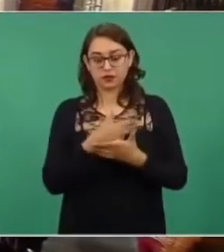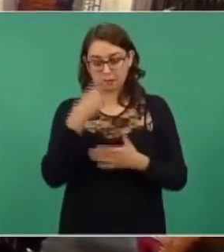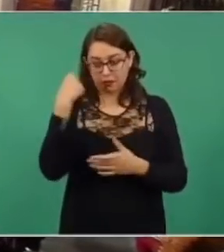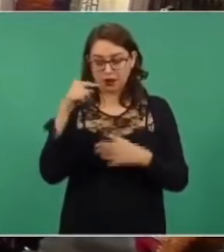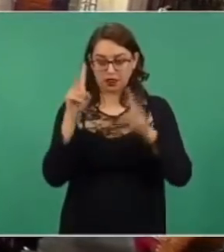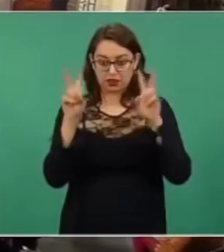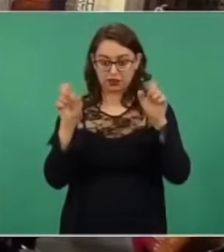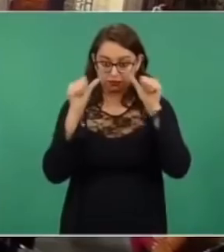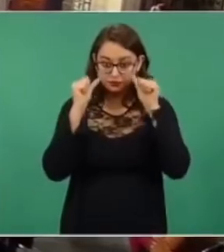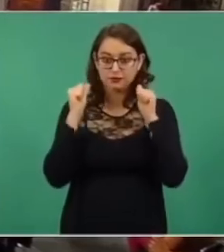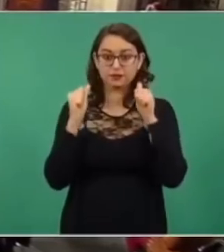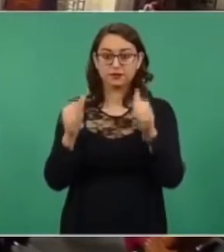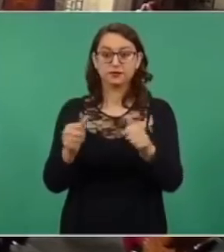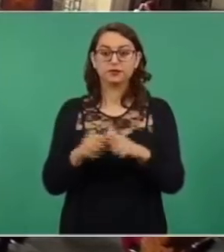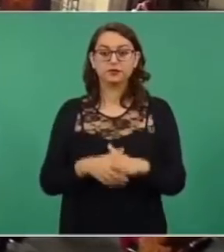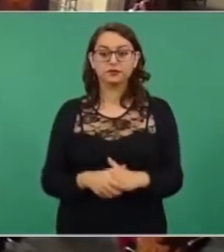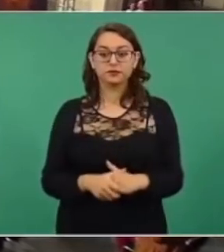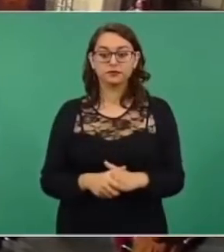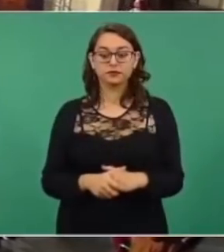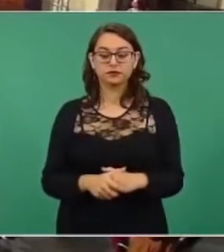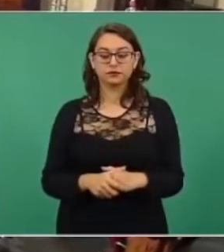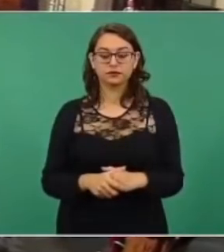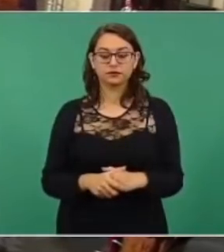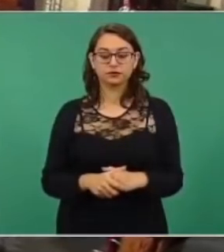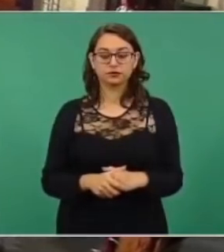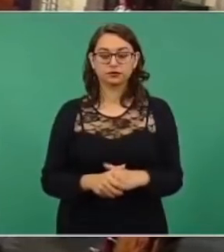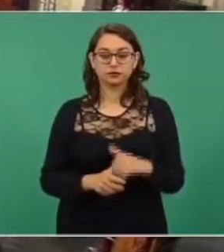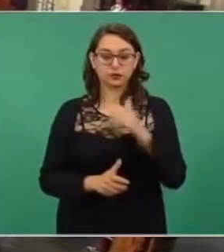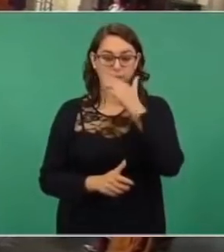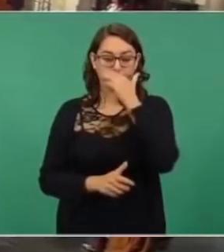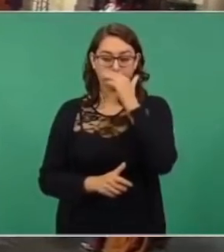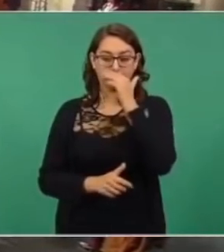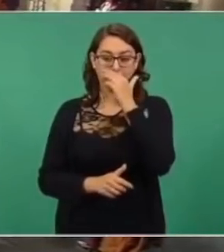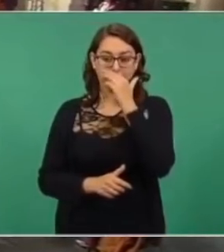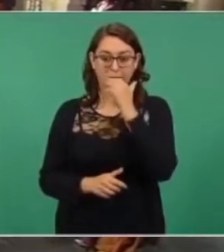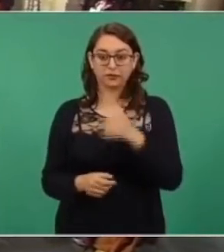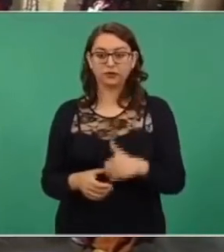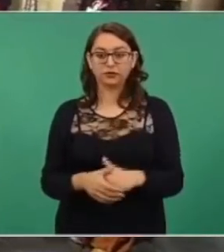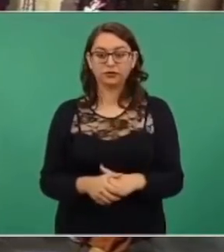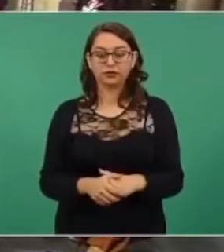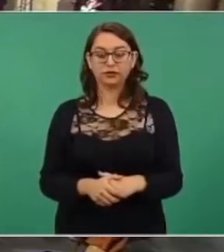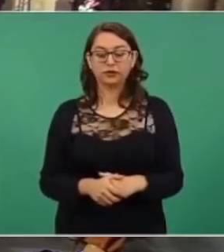viendo esto y decirle a los trabajadores